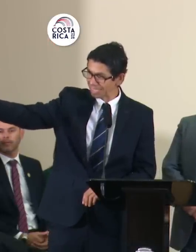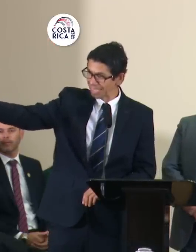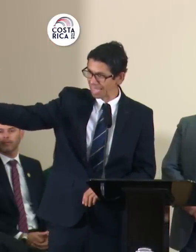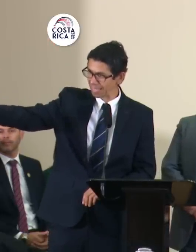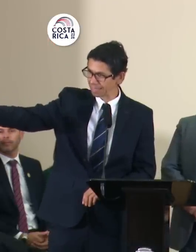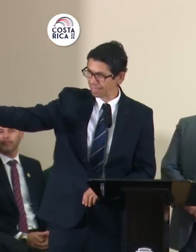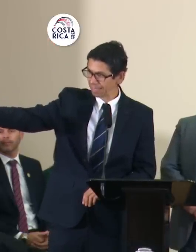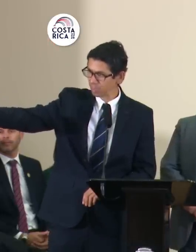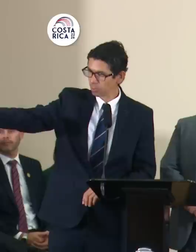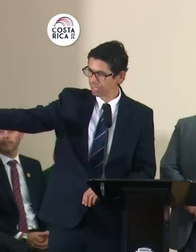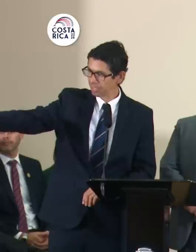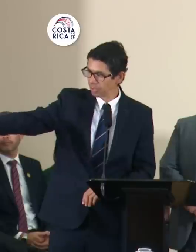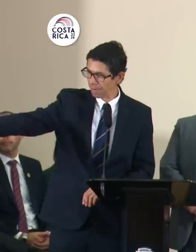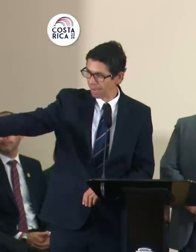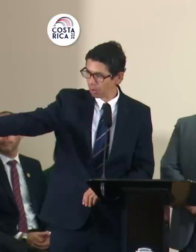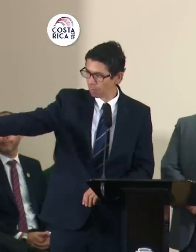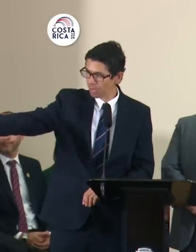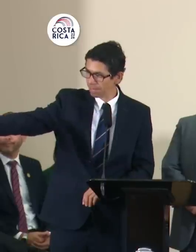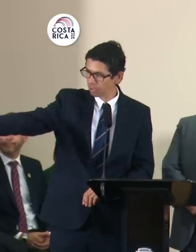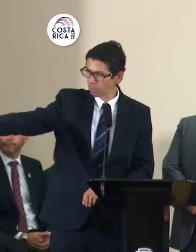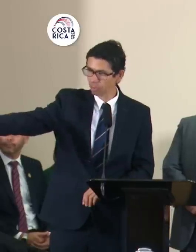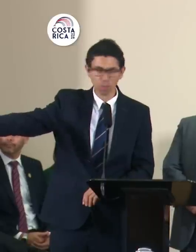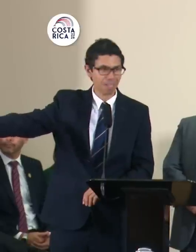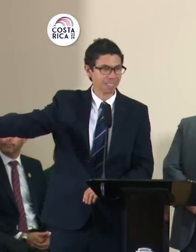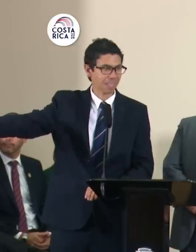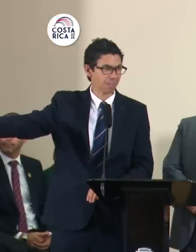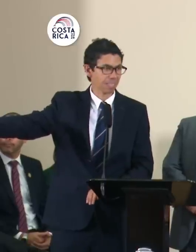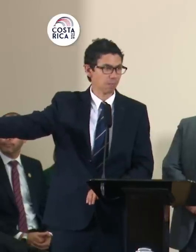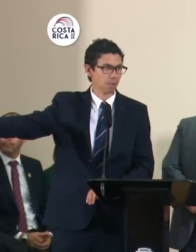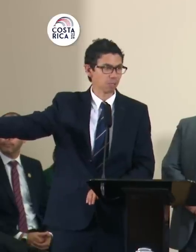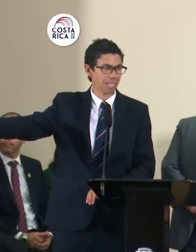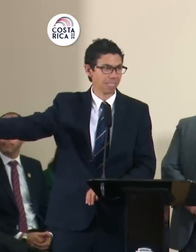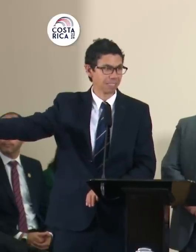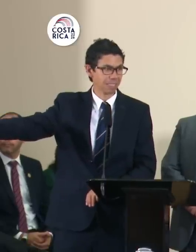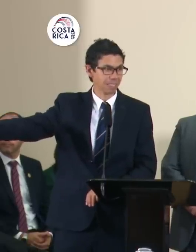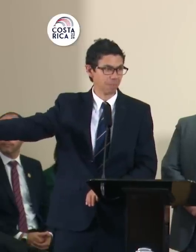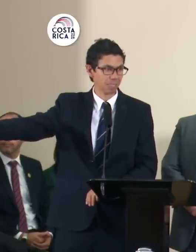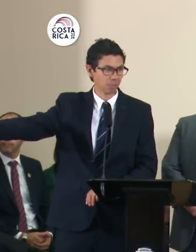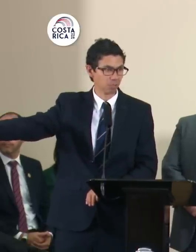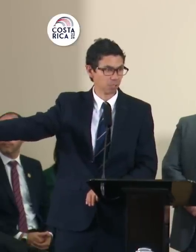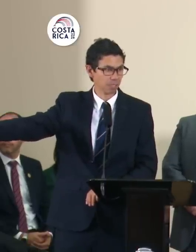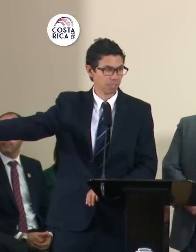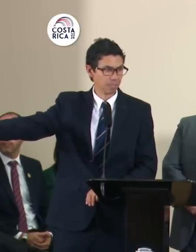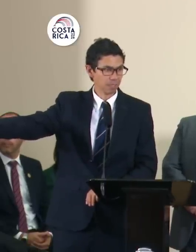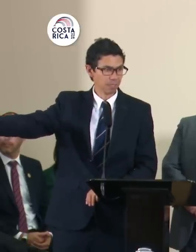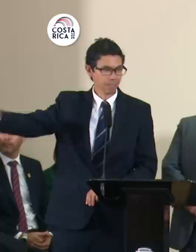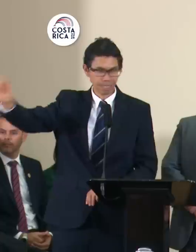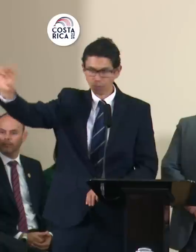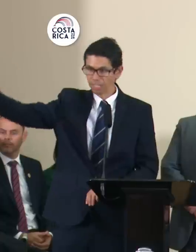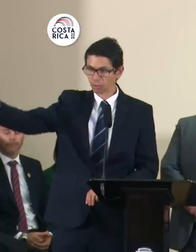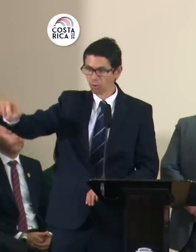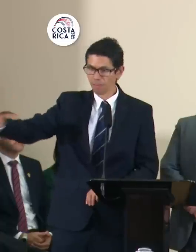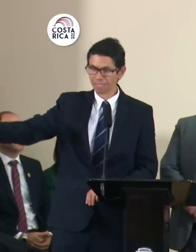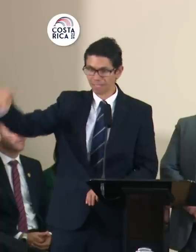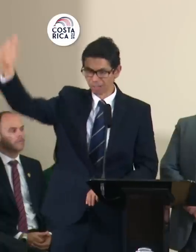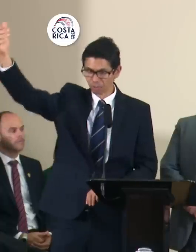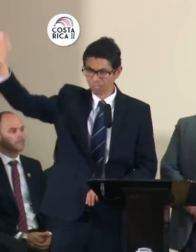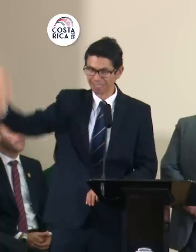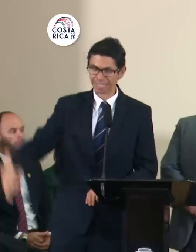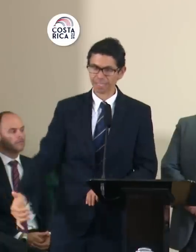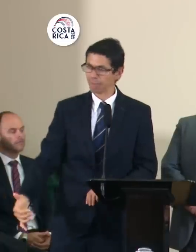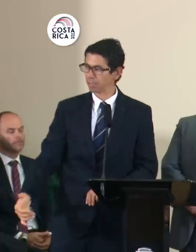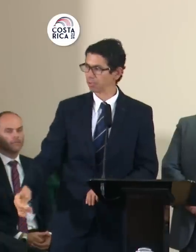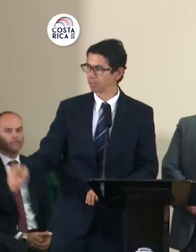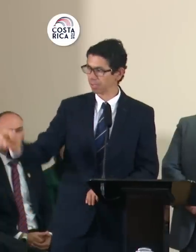quedaron personas aisladas después de eso. Y abajo pueden ver otro punto más, la carretera fue cortada en tres segmentos. Eran unas curvas